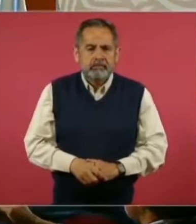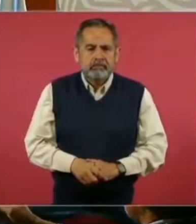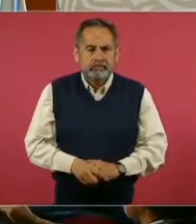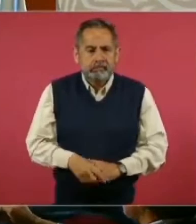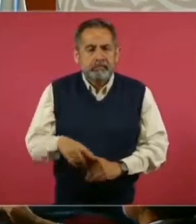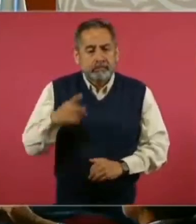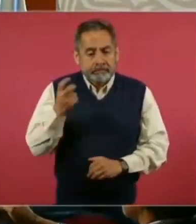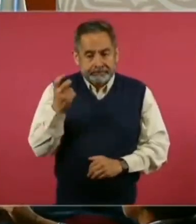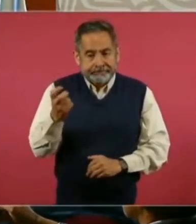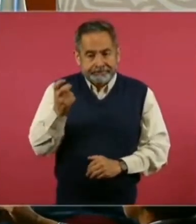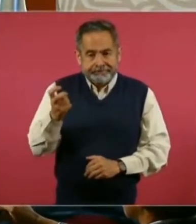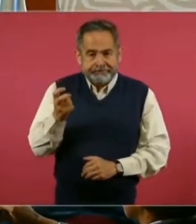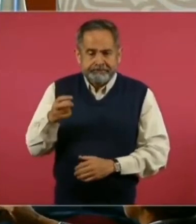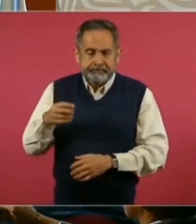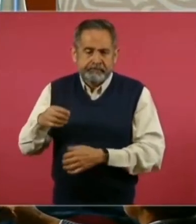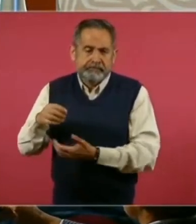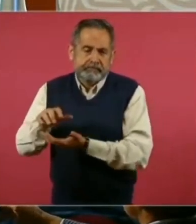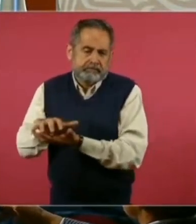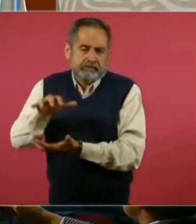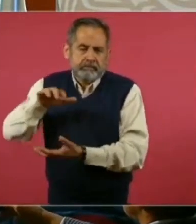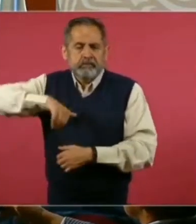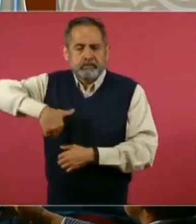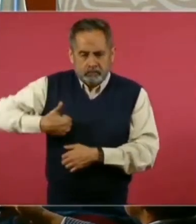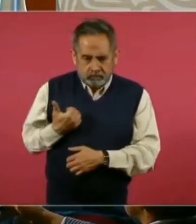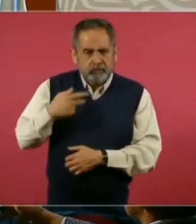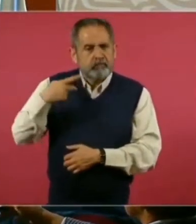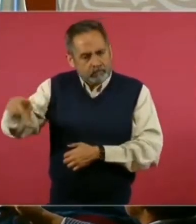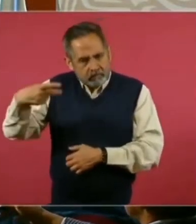Y esto es lo que han ahorrado.